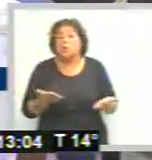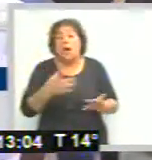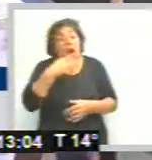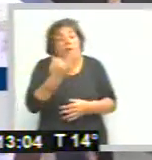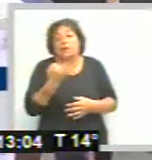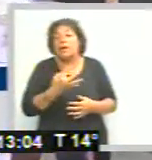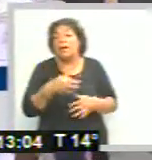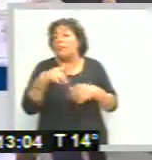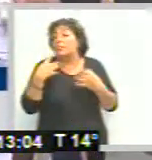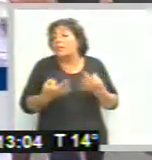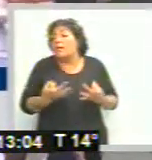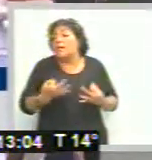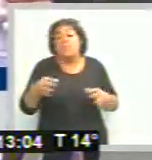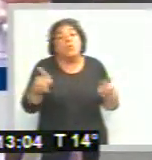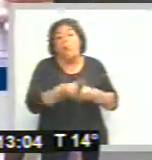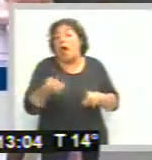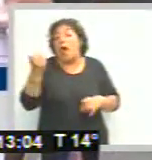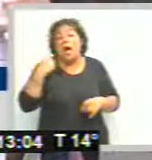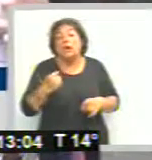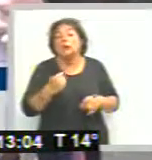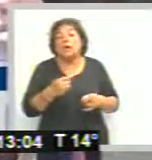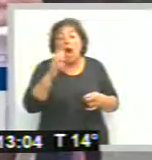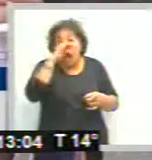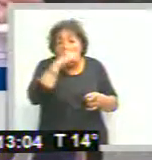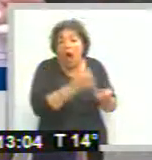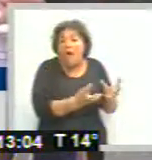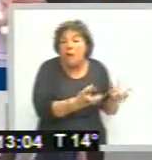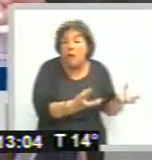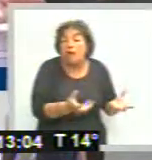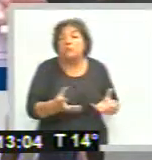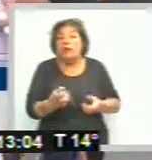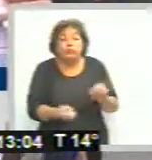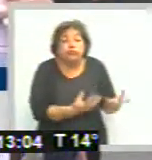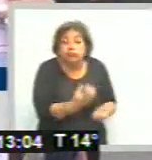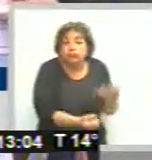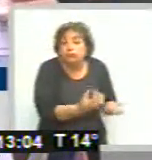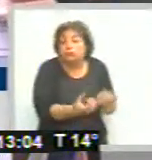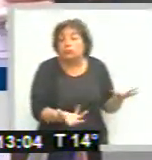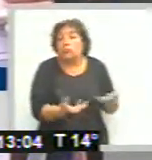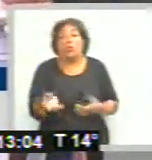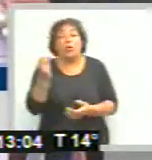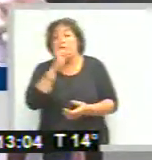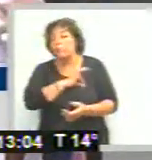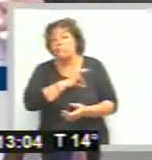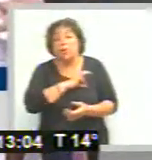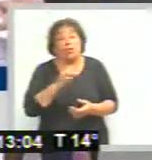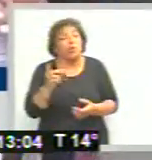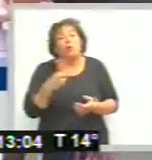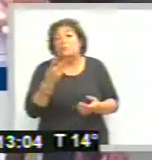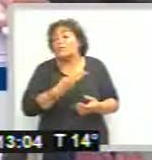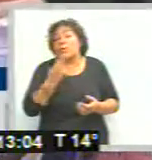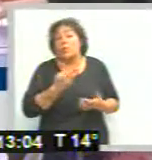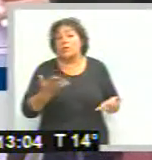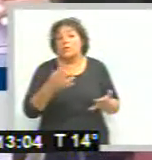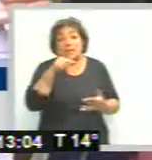que volver a la época de antes, volver al carbón, al mechero, porque realmente los sueldos que tenemos no nos va a alcanzar. Si